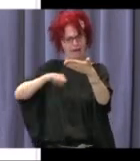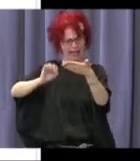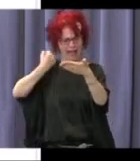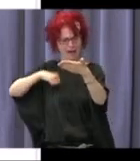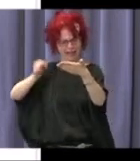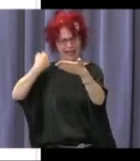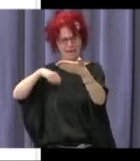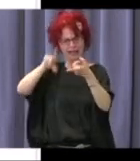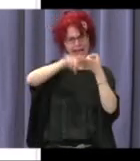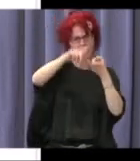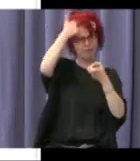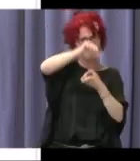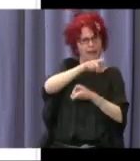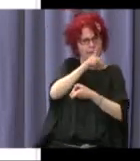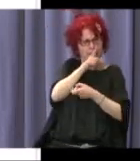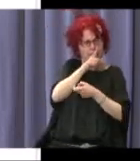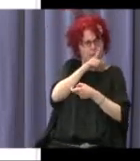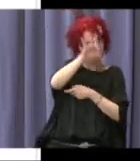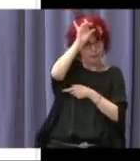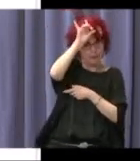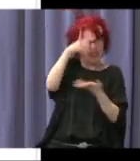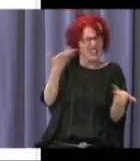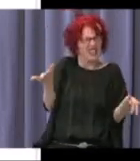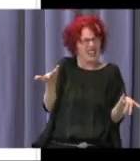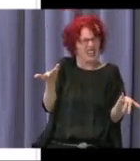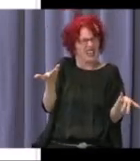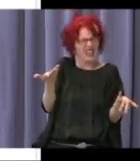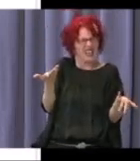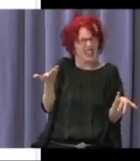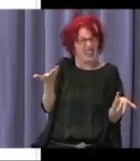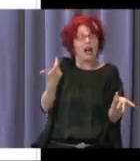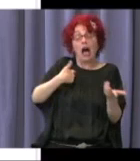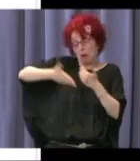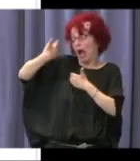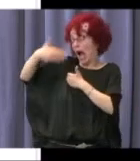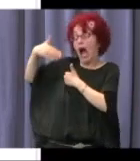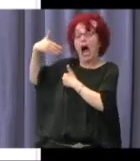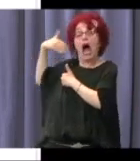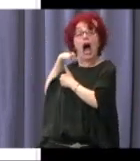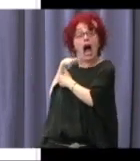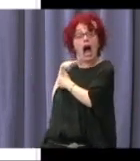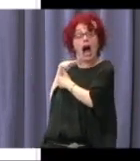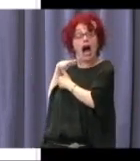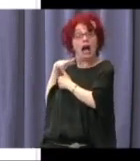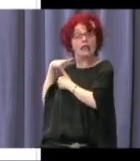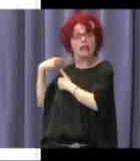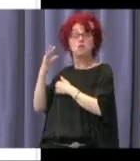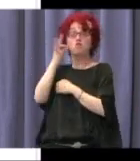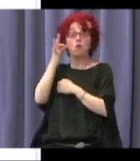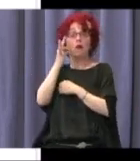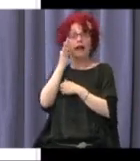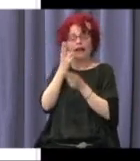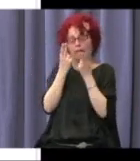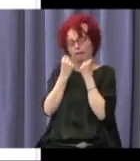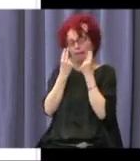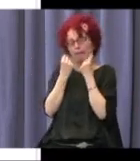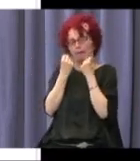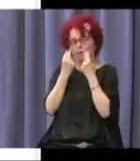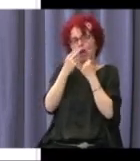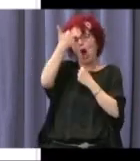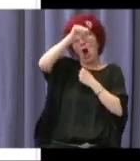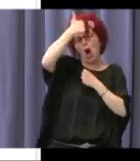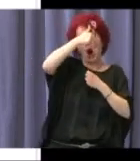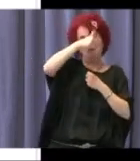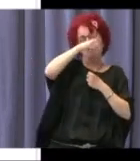que viene de que, claro, como las mujeres hemos sido cornudas consentidas, porque lo teníamos que consentir, porque no pasaba nada, ¿vale? Pero